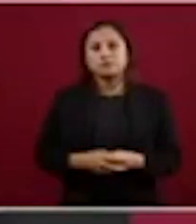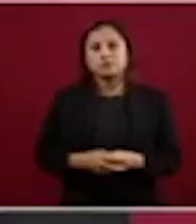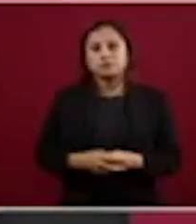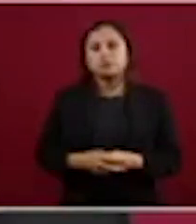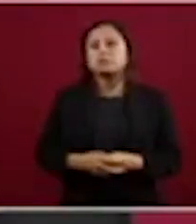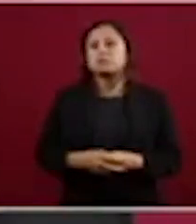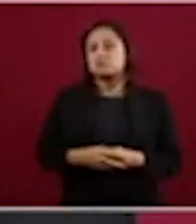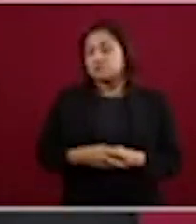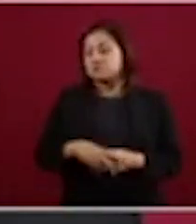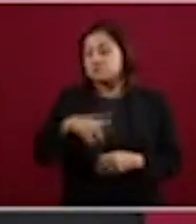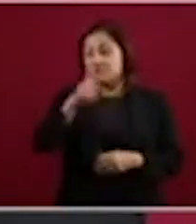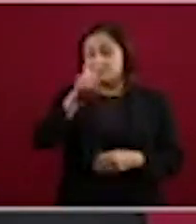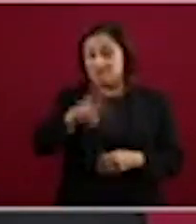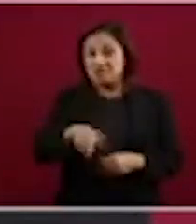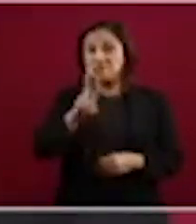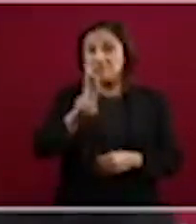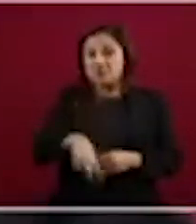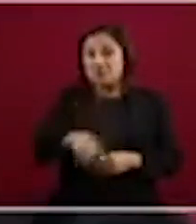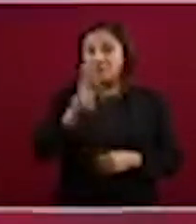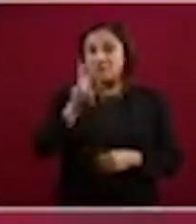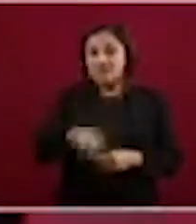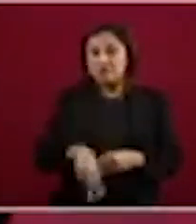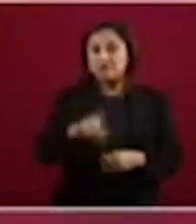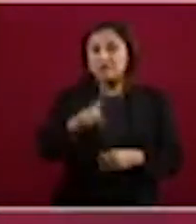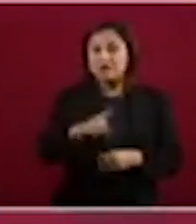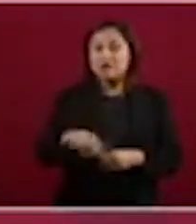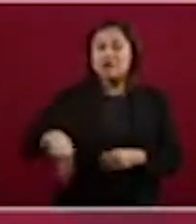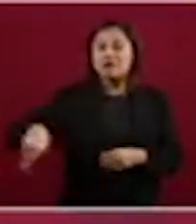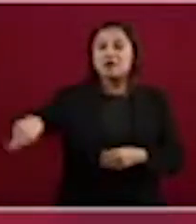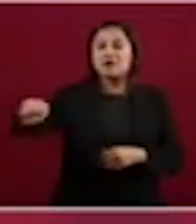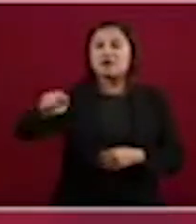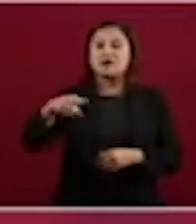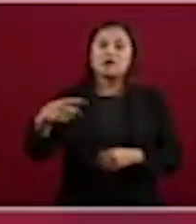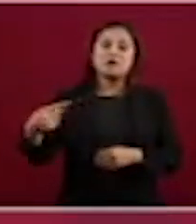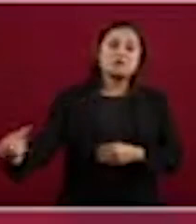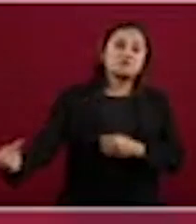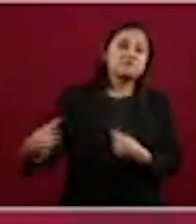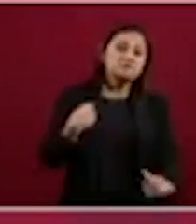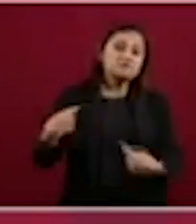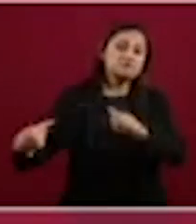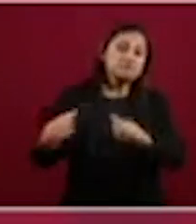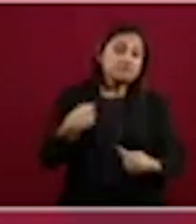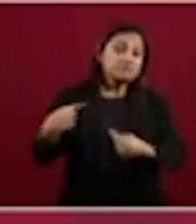de guerra sucia orquestada por los medios